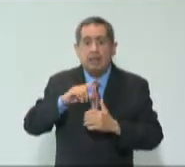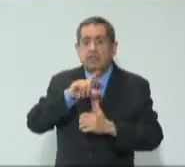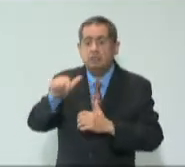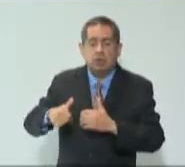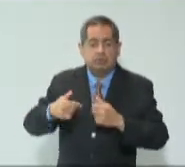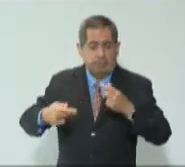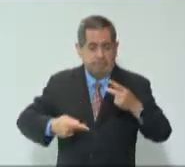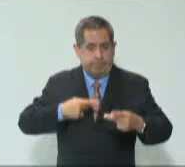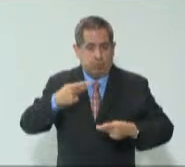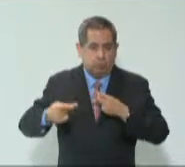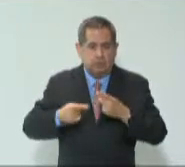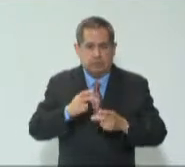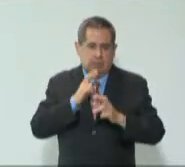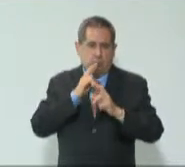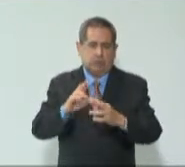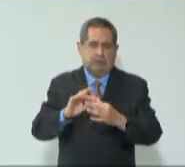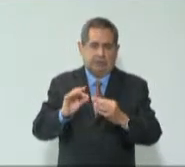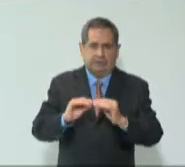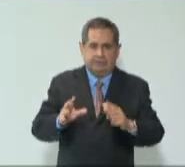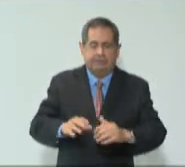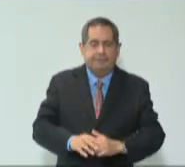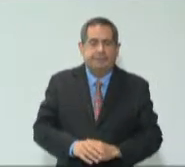de preguntas y